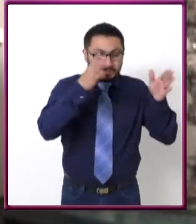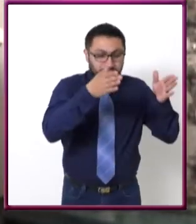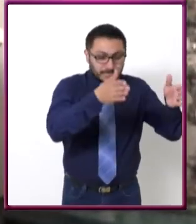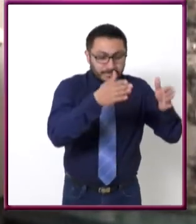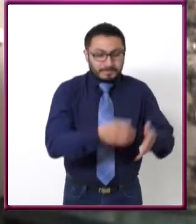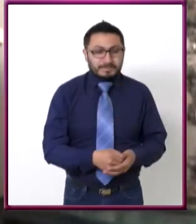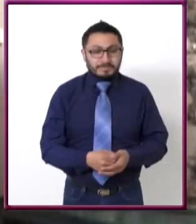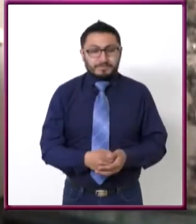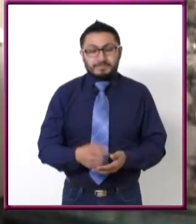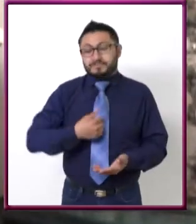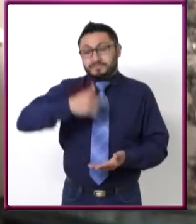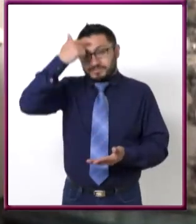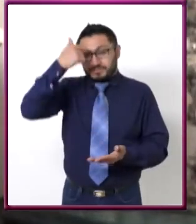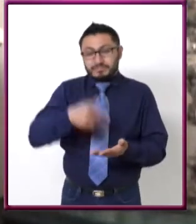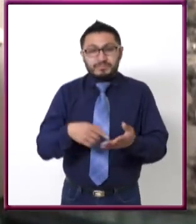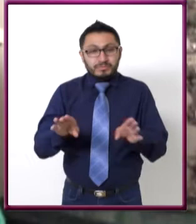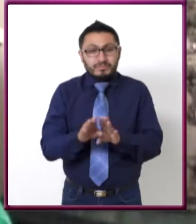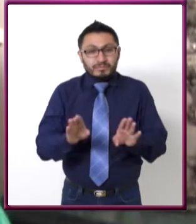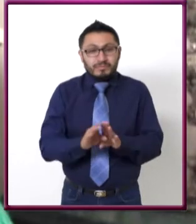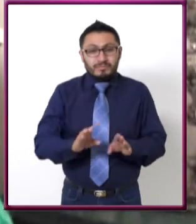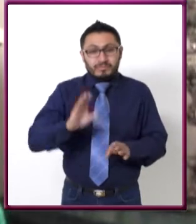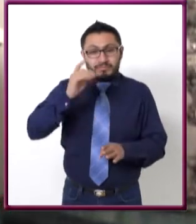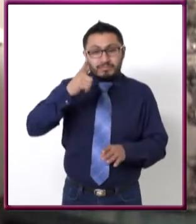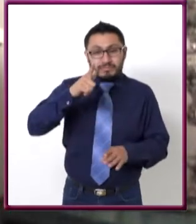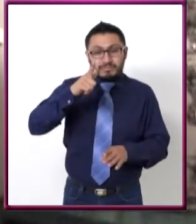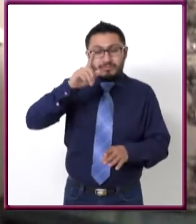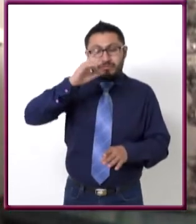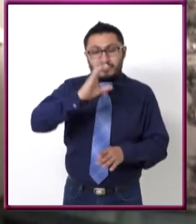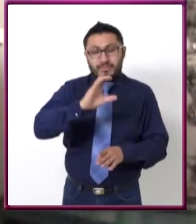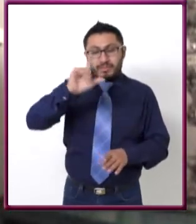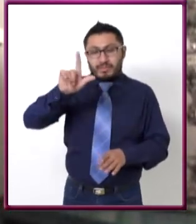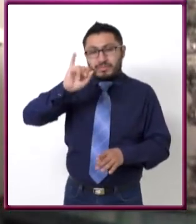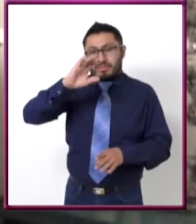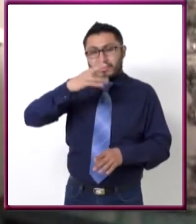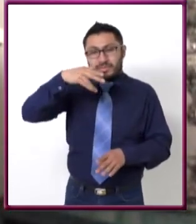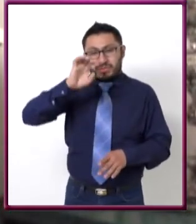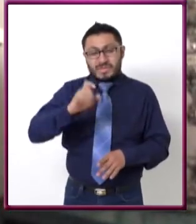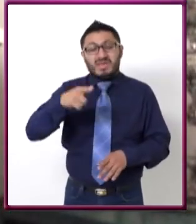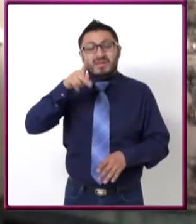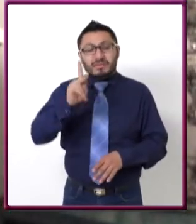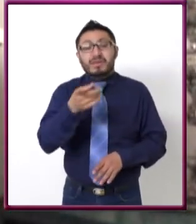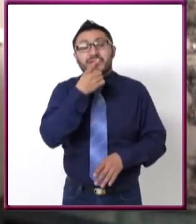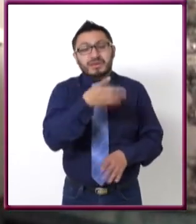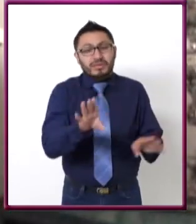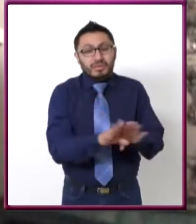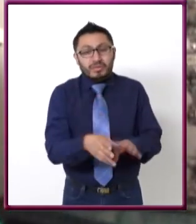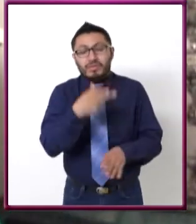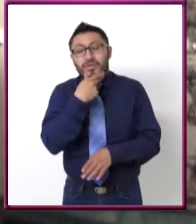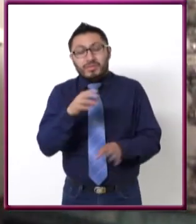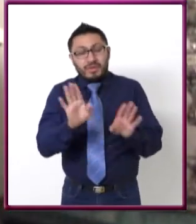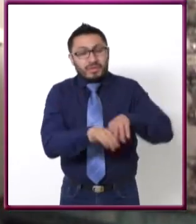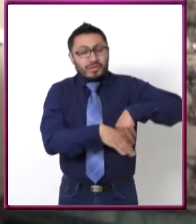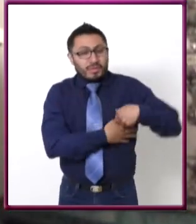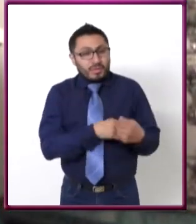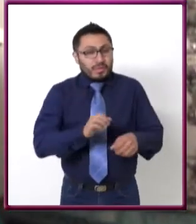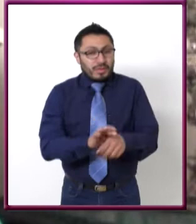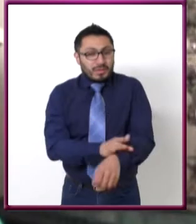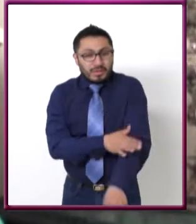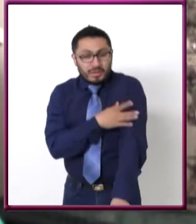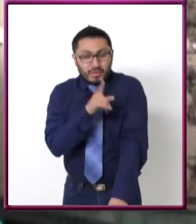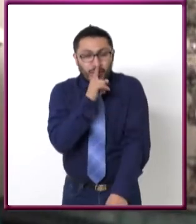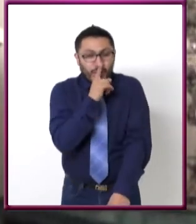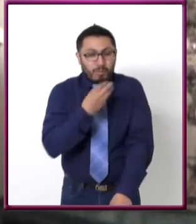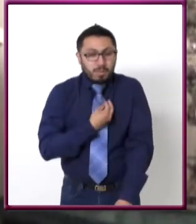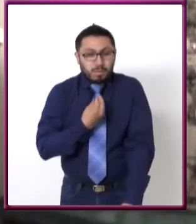Creo que pues es un poco un cliché, ¿no? Pero se dice que pues, los hombres tienden mucho a guardar las